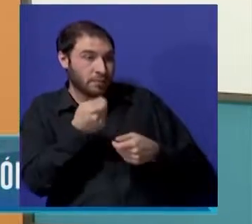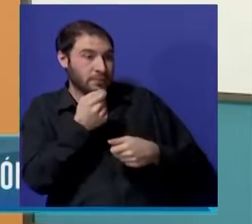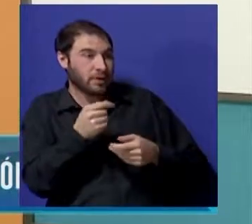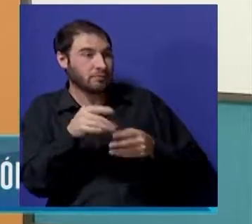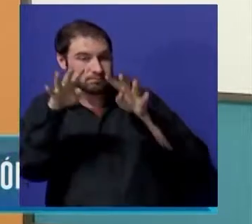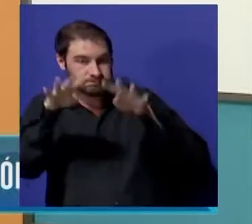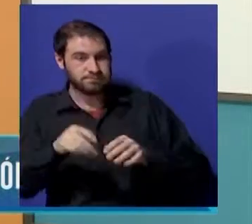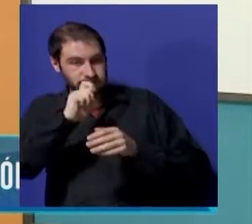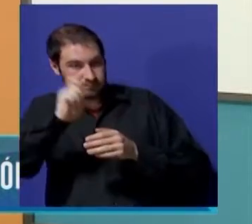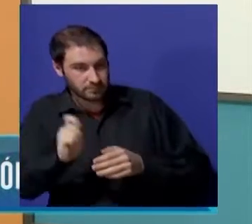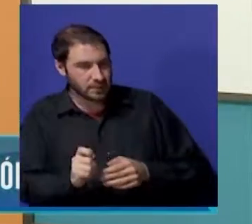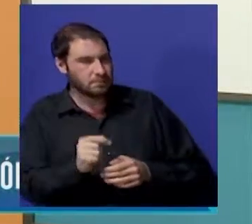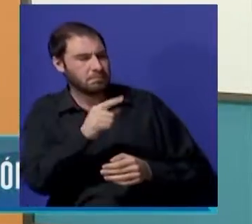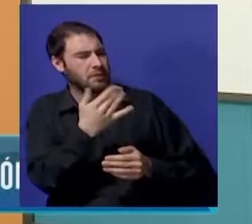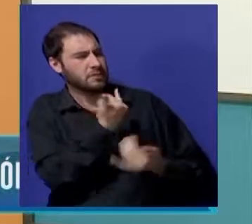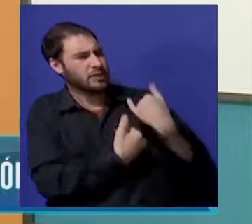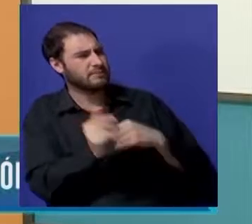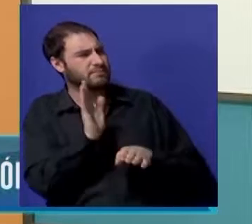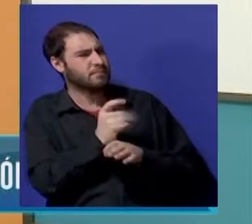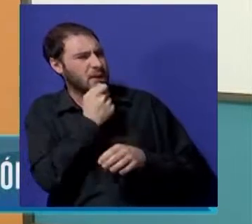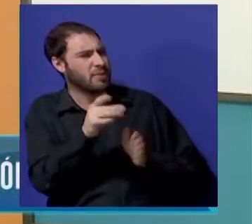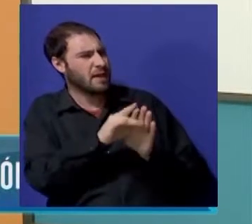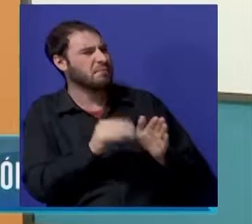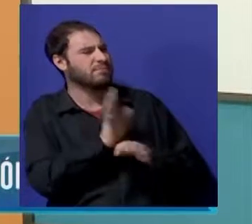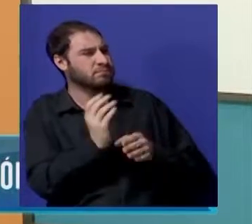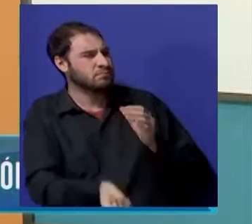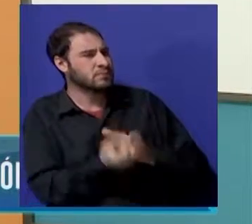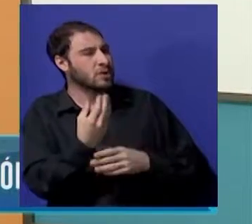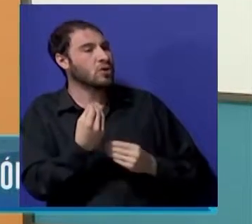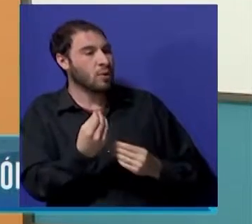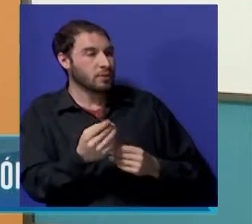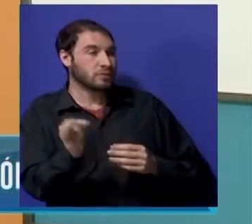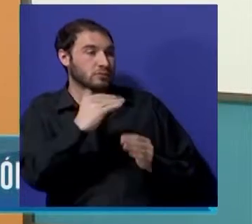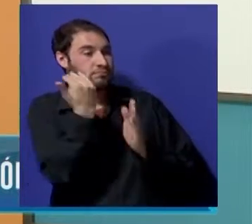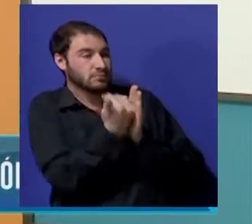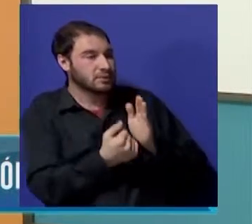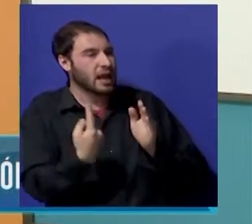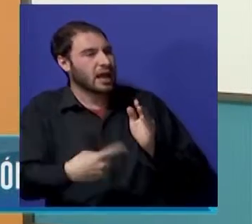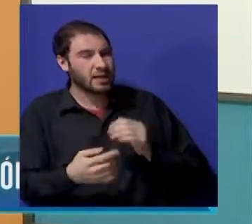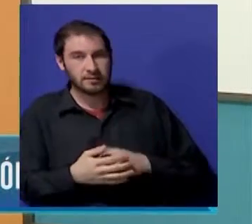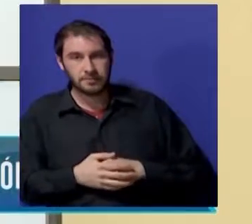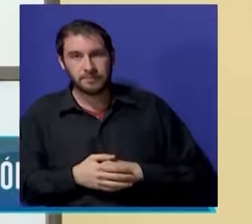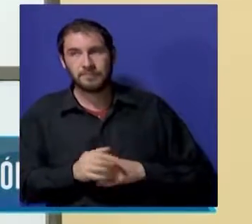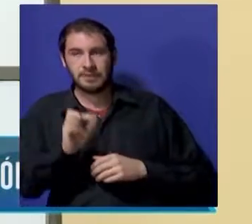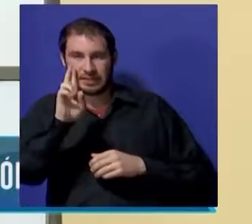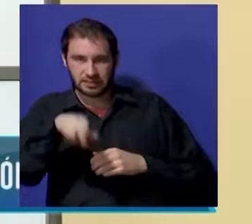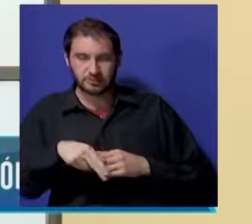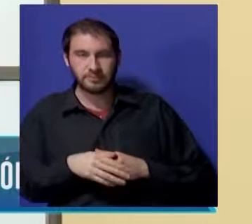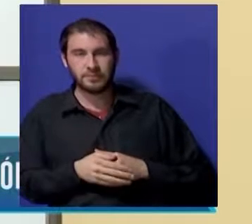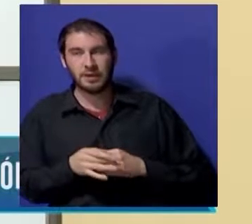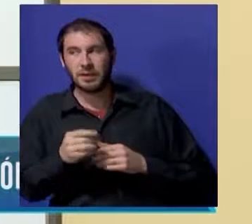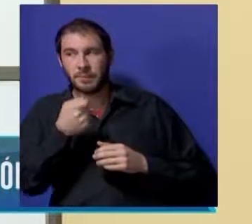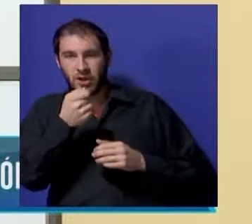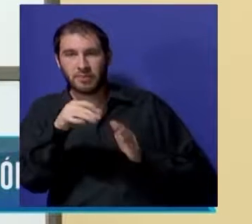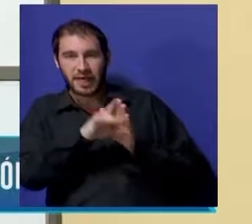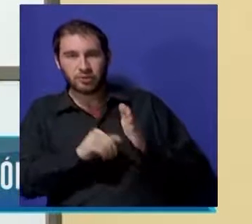en cada una de las notas. ¿Podrías definir más o menos qué es el periodismo de datos, cómo nace y qué características tiene? Tenés razón. No, el periodismo de datos no